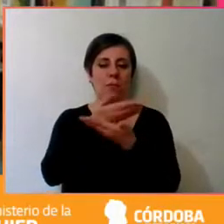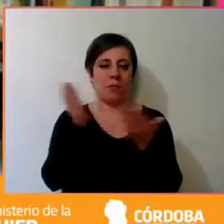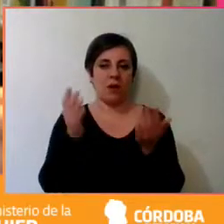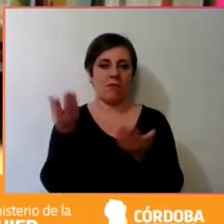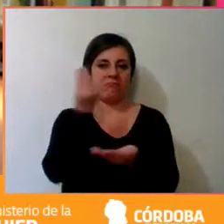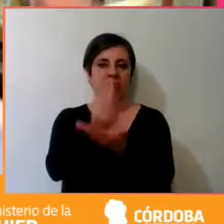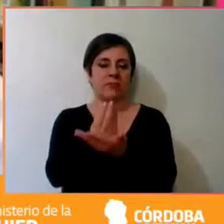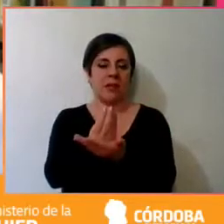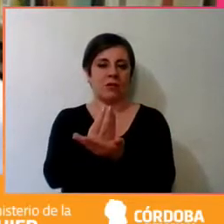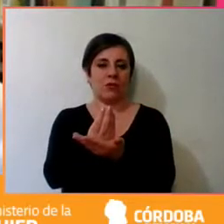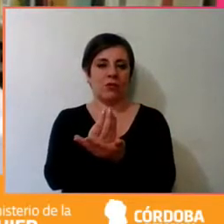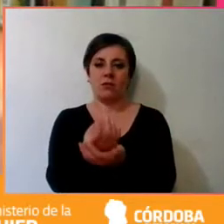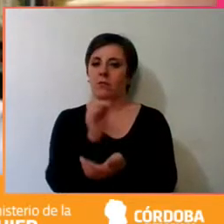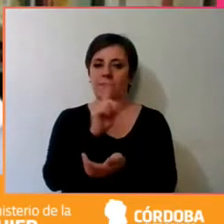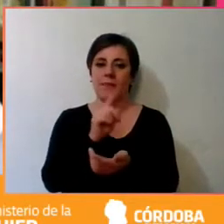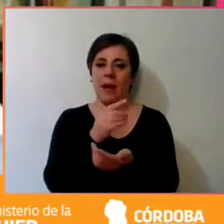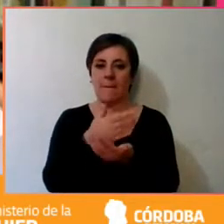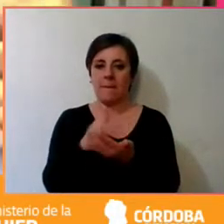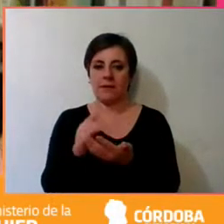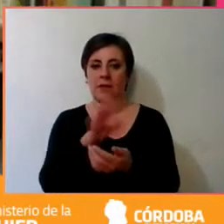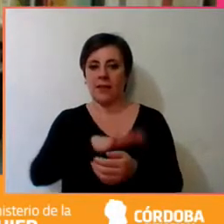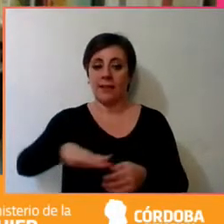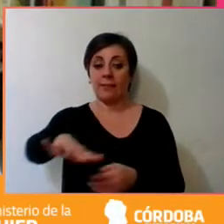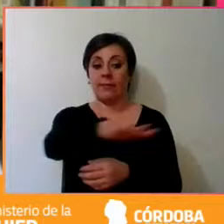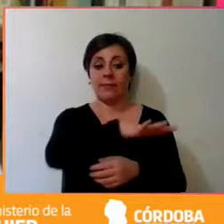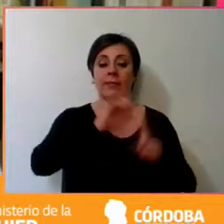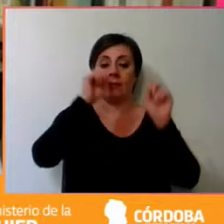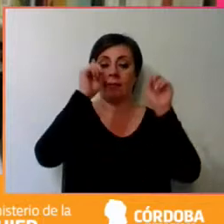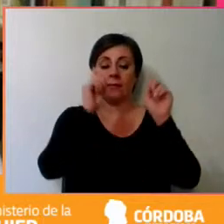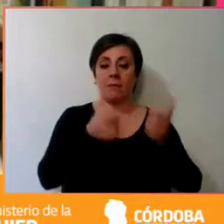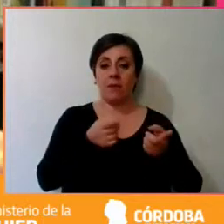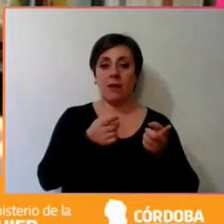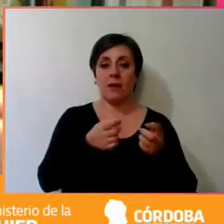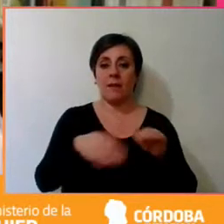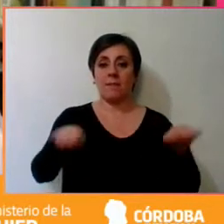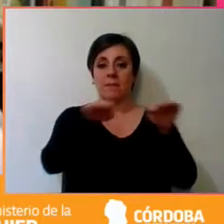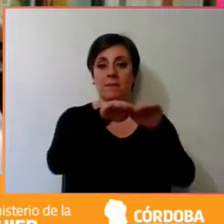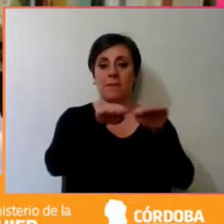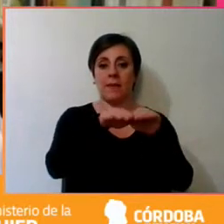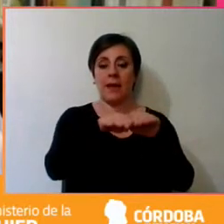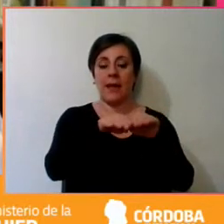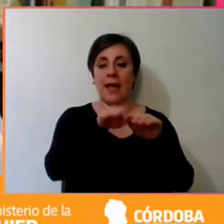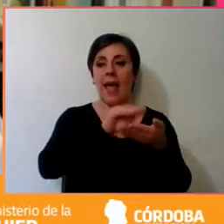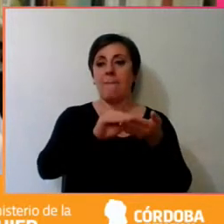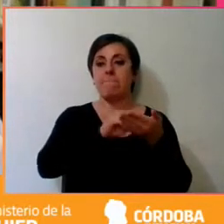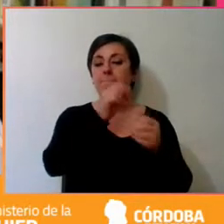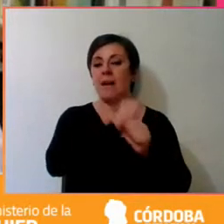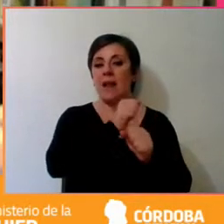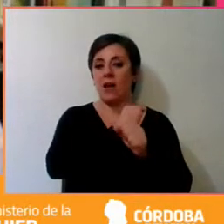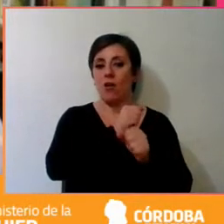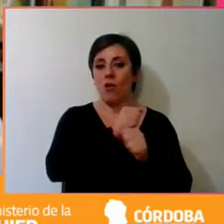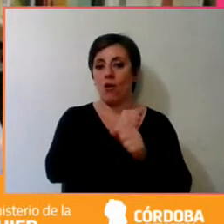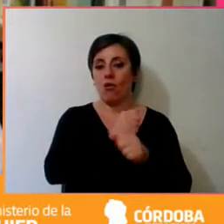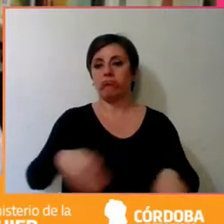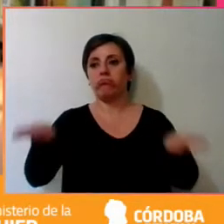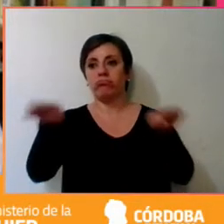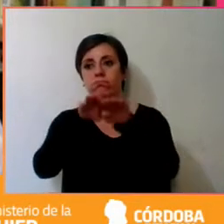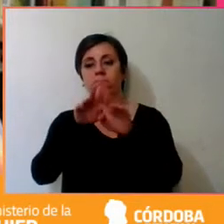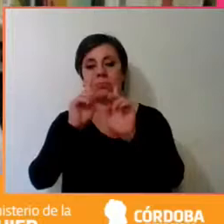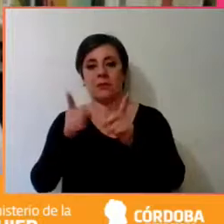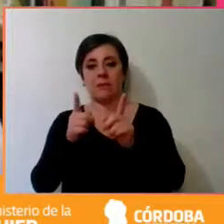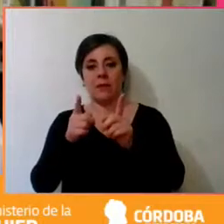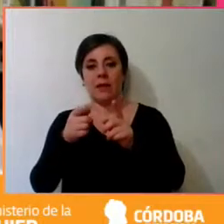de pasar al terreno también de la paridad en el empleo, ¿no? Y de la paridad en